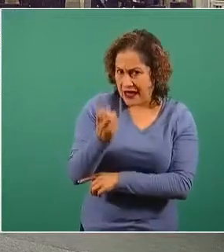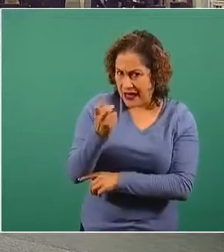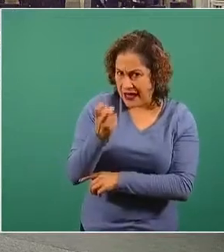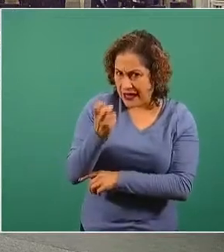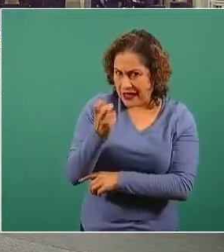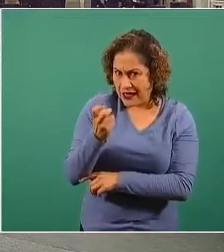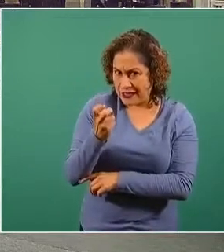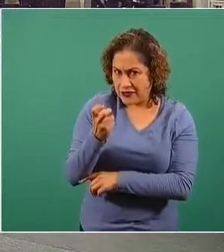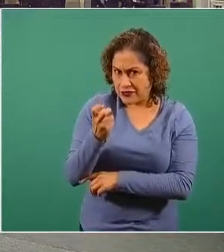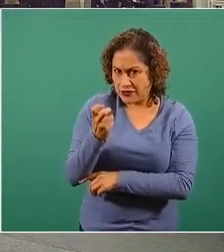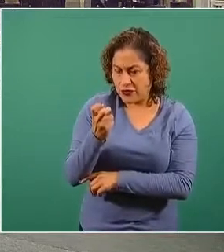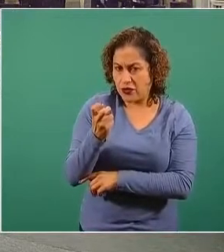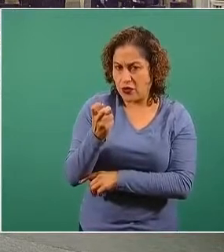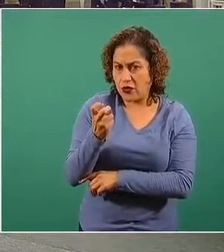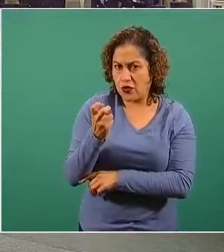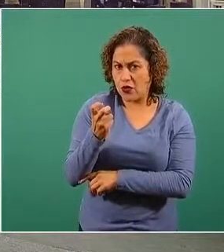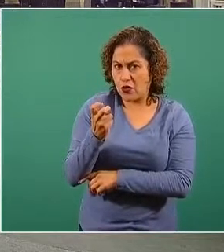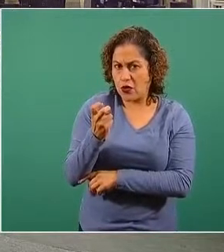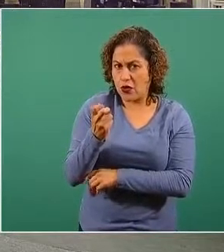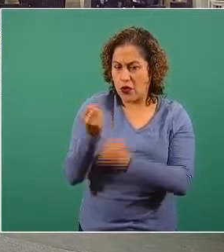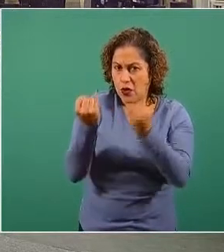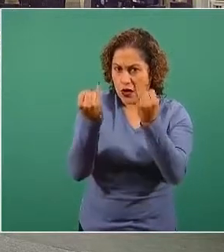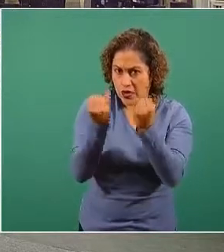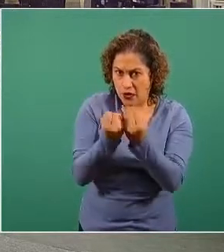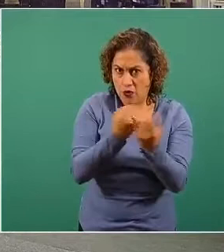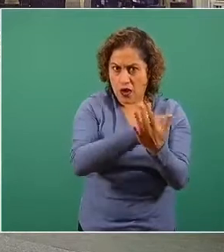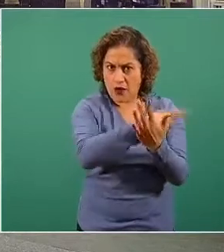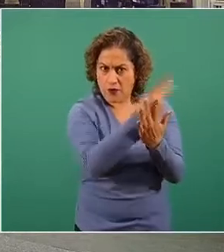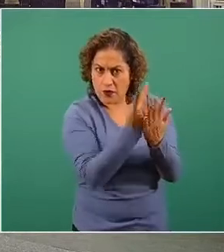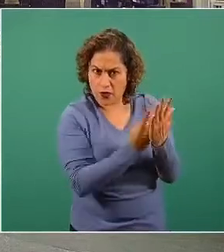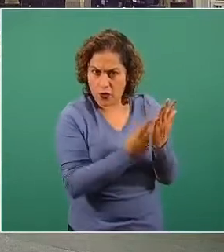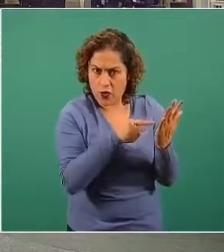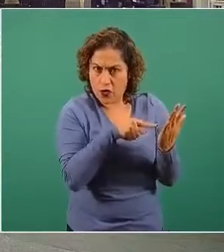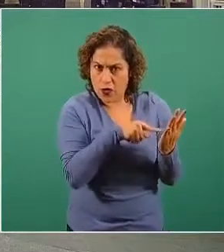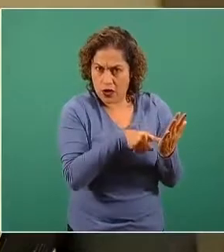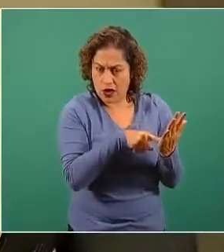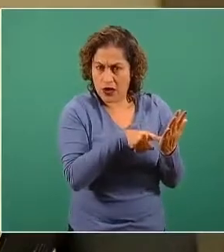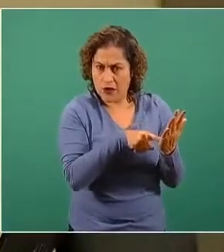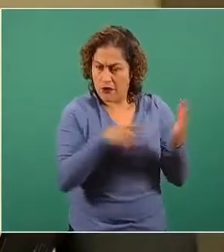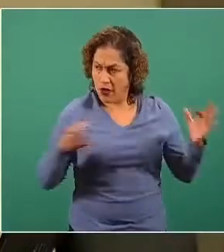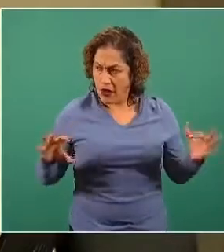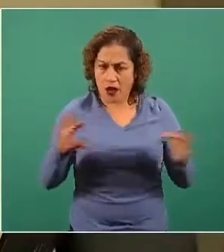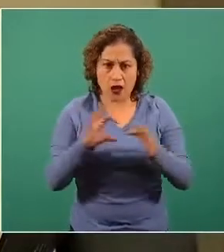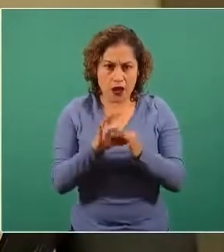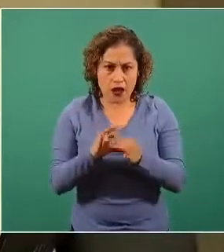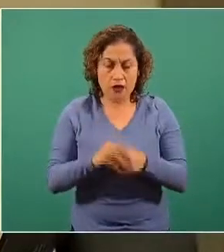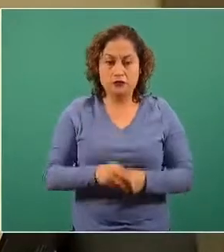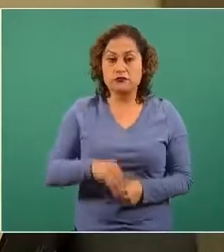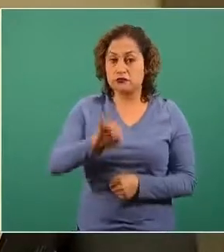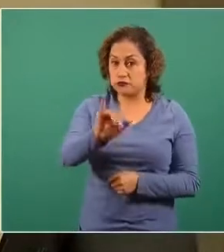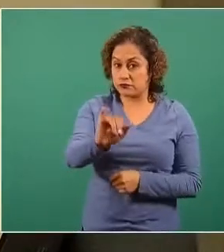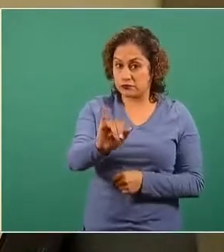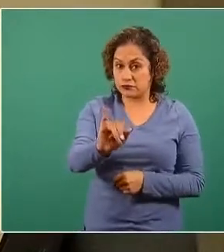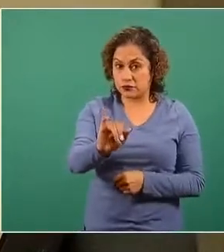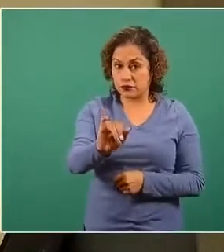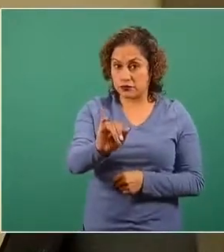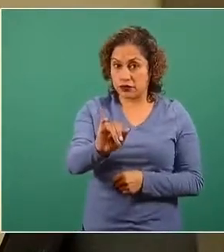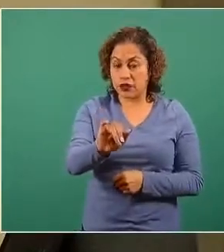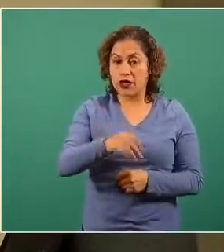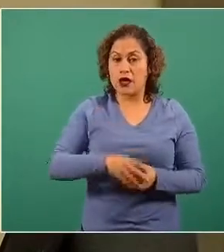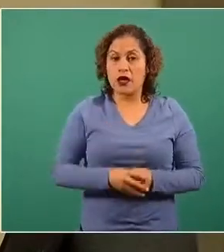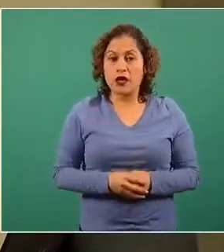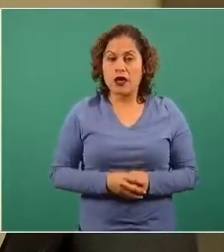el padrón que se tiene de programas sociales, o sí? No, es correcto. Ahí no están